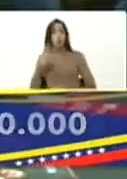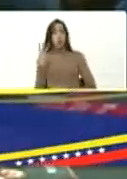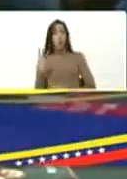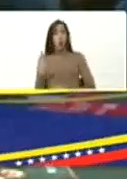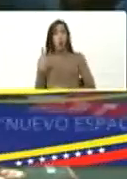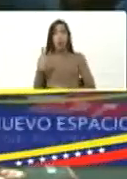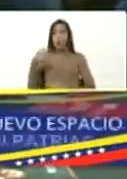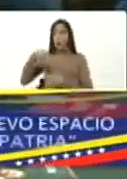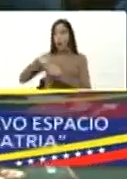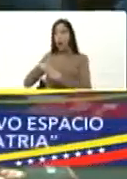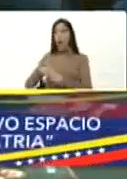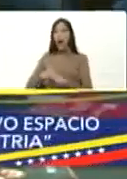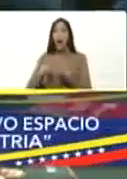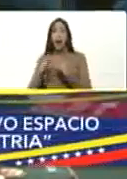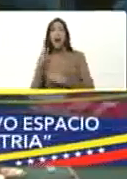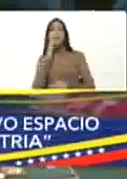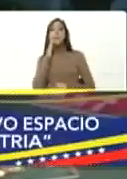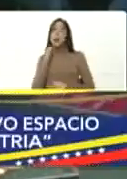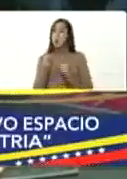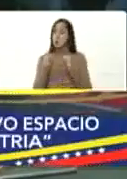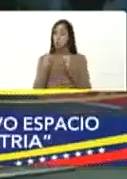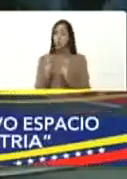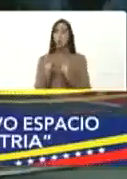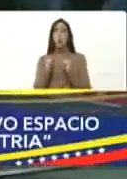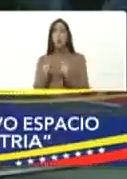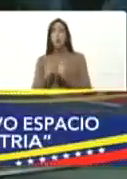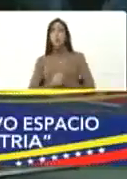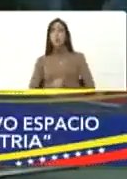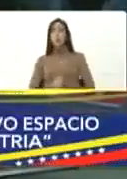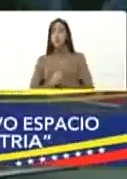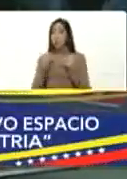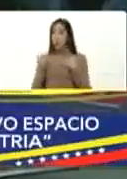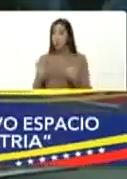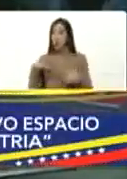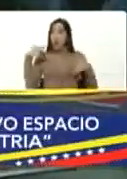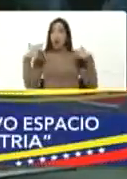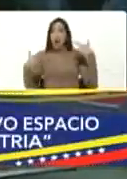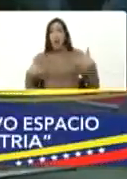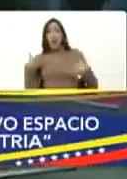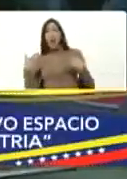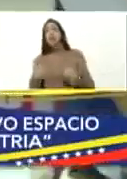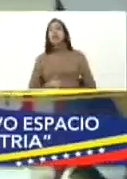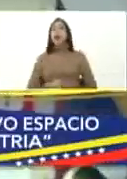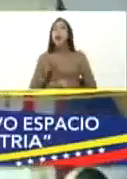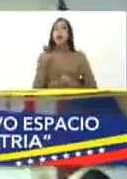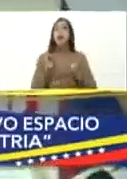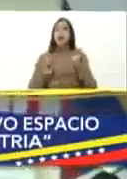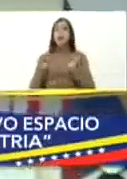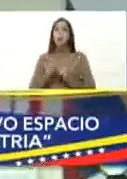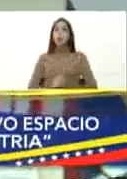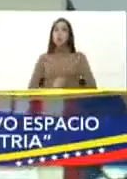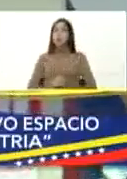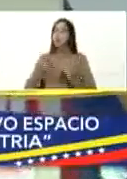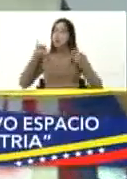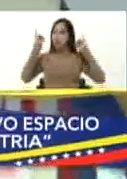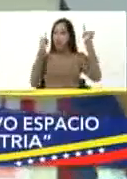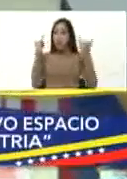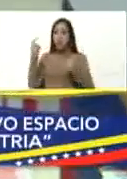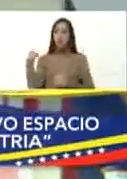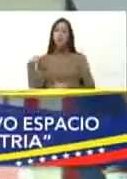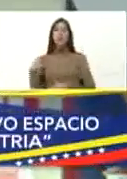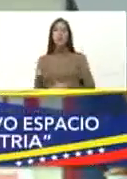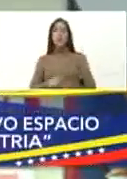que era bastante fuerte, pero hoy, llenos de alegría y de emoción, celebramos que ya